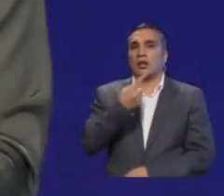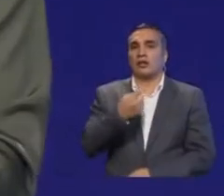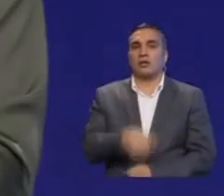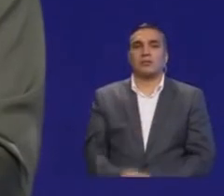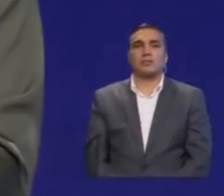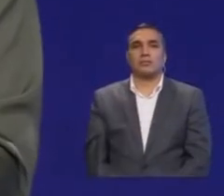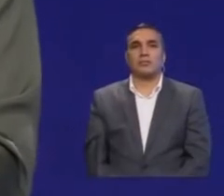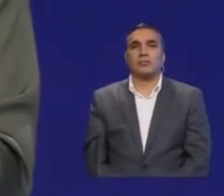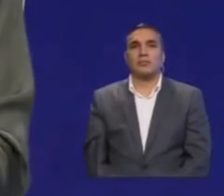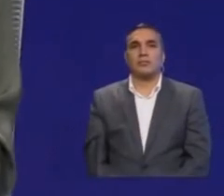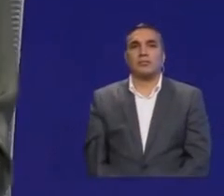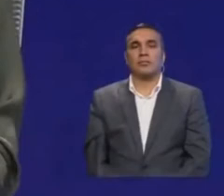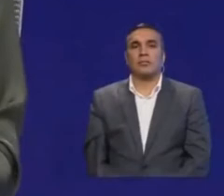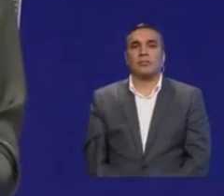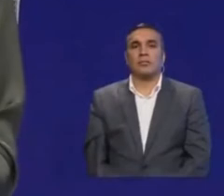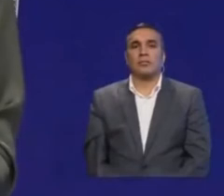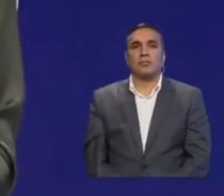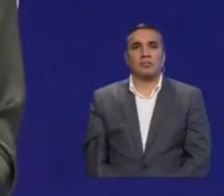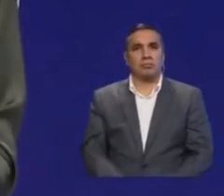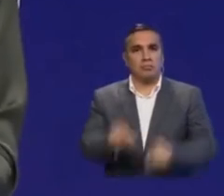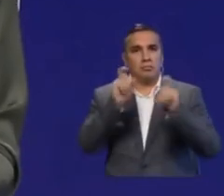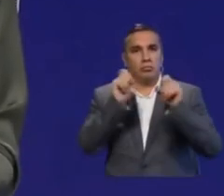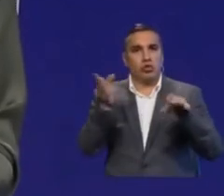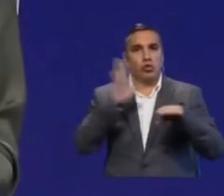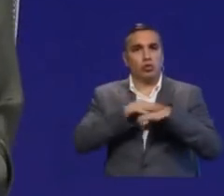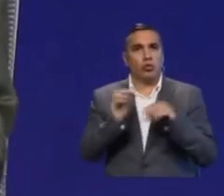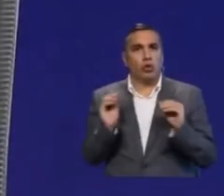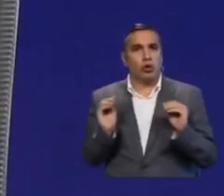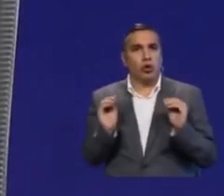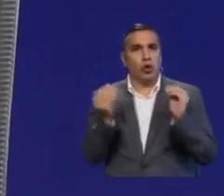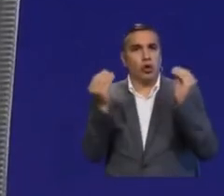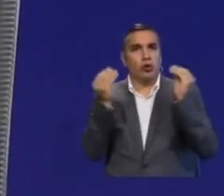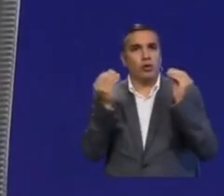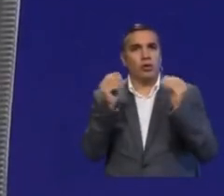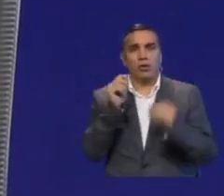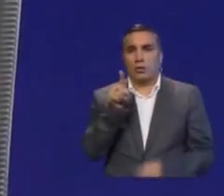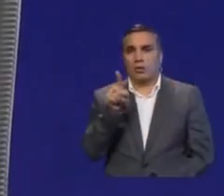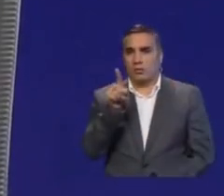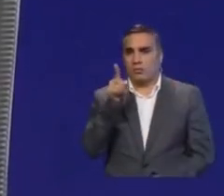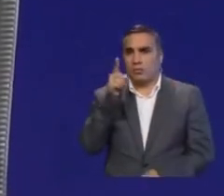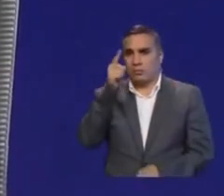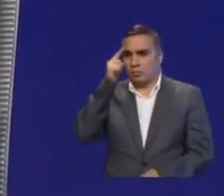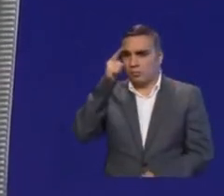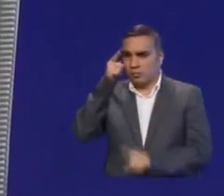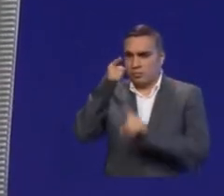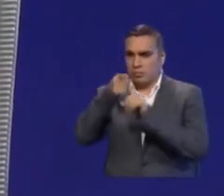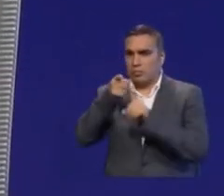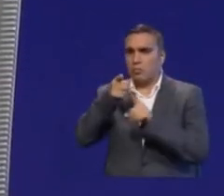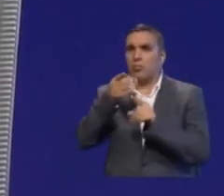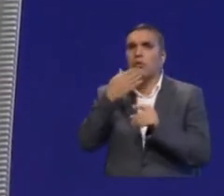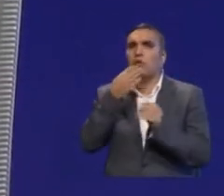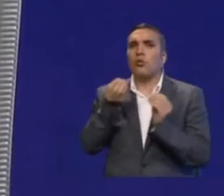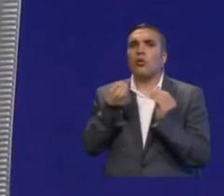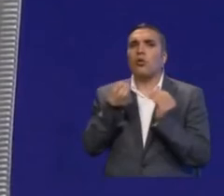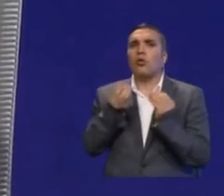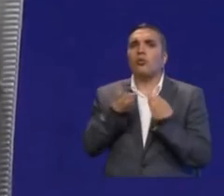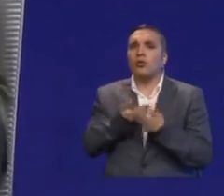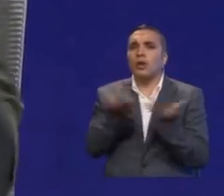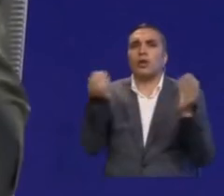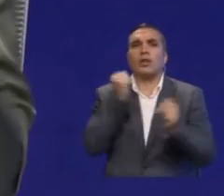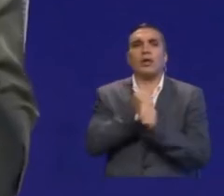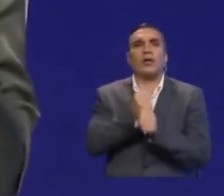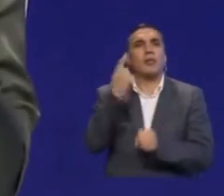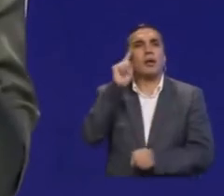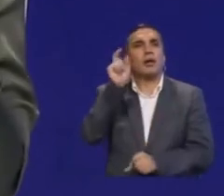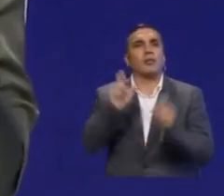Carrasco, se le preguntaba sobre los jóvenes. A ellos específicamente, cómo generar estas fuentes de empleo.